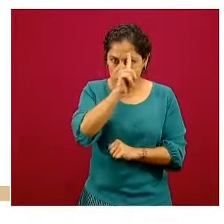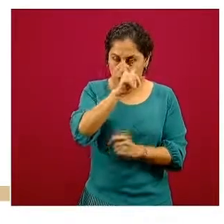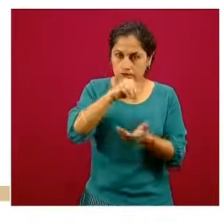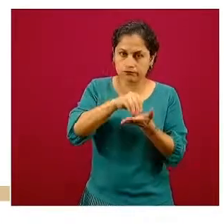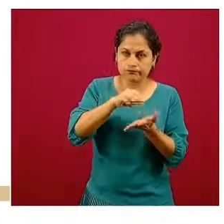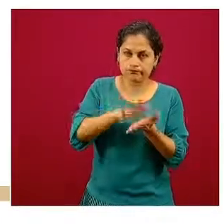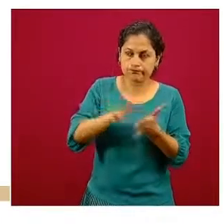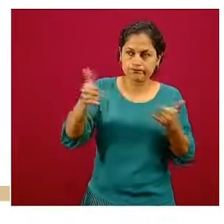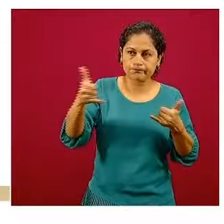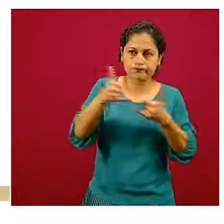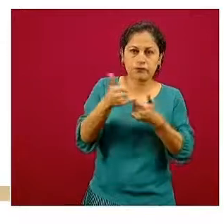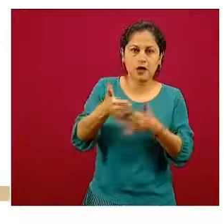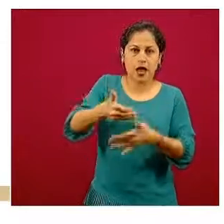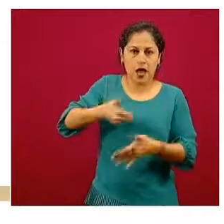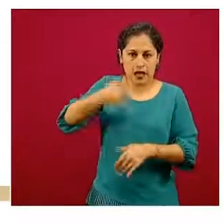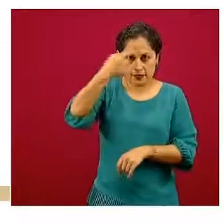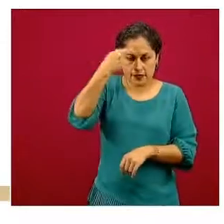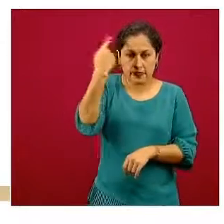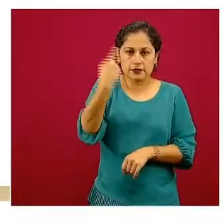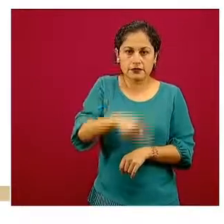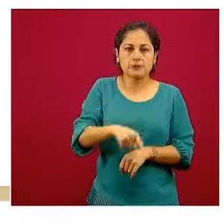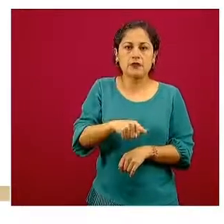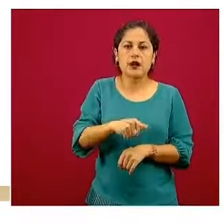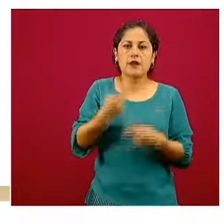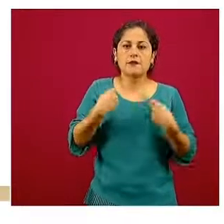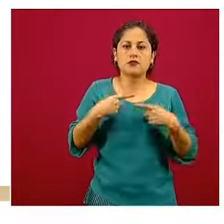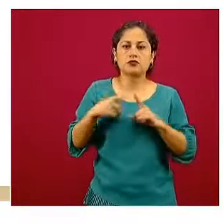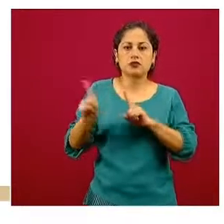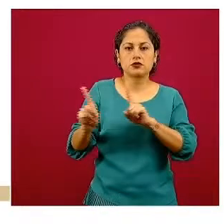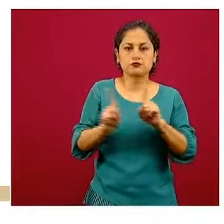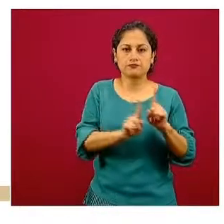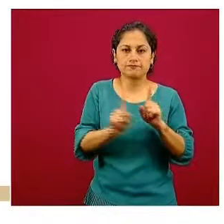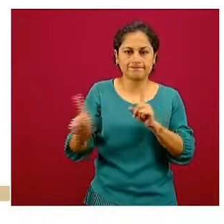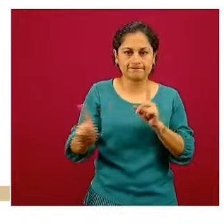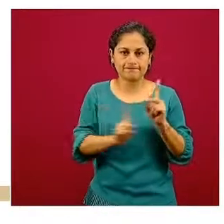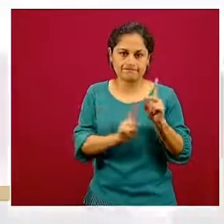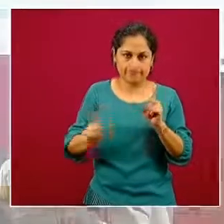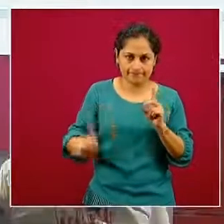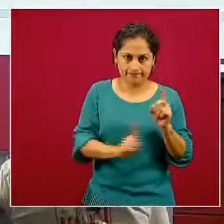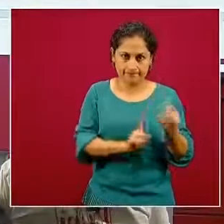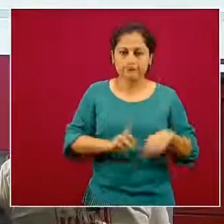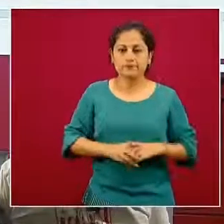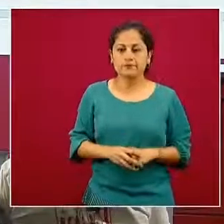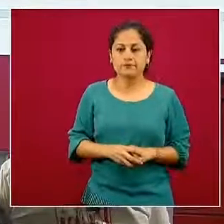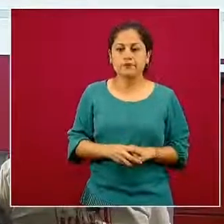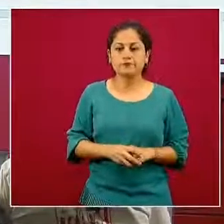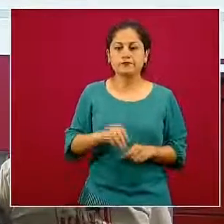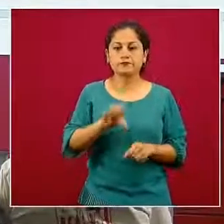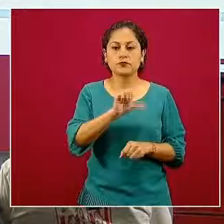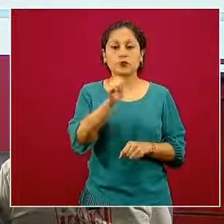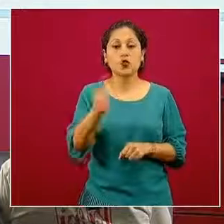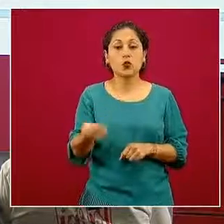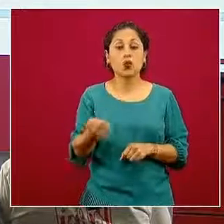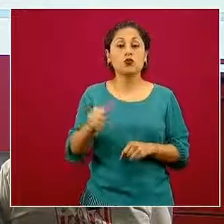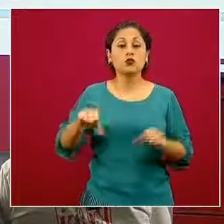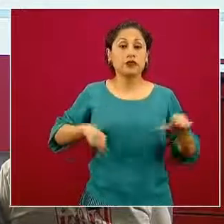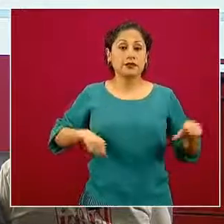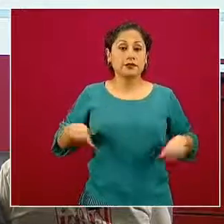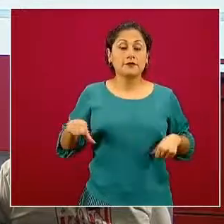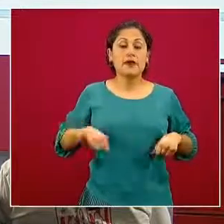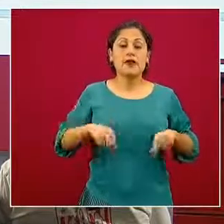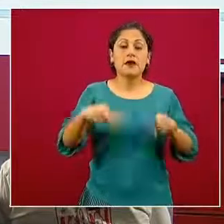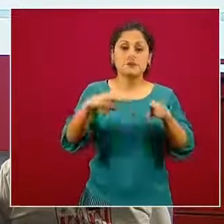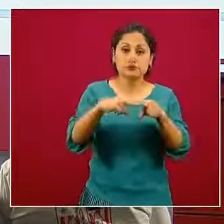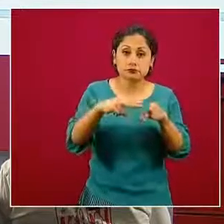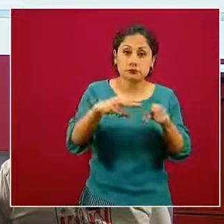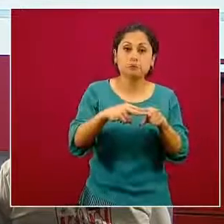que ingresarían al local y los tiempos que pueden estar al interior del mismo. Parques, plazas públicos, ya desde el